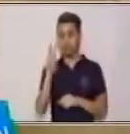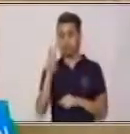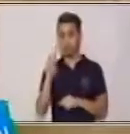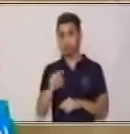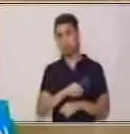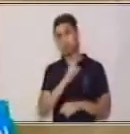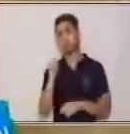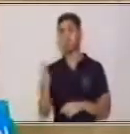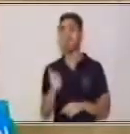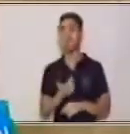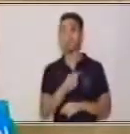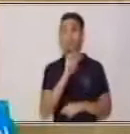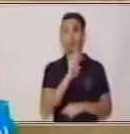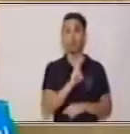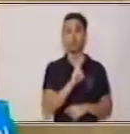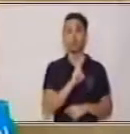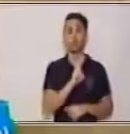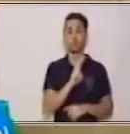y 2